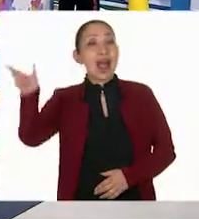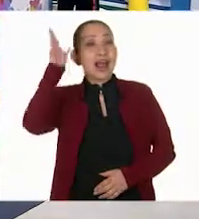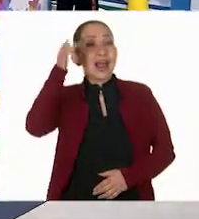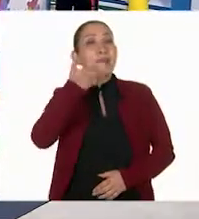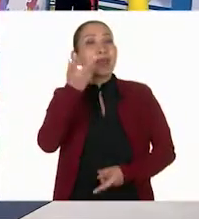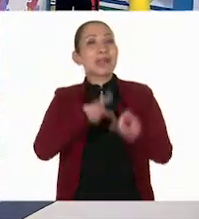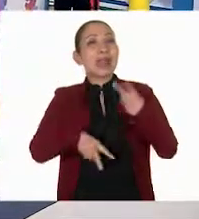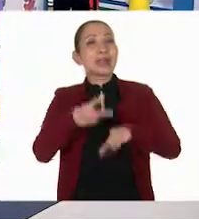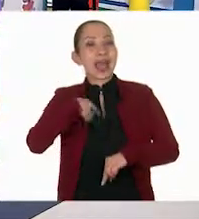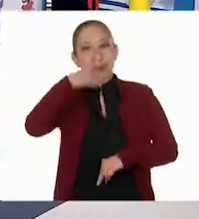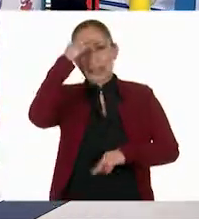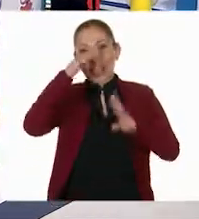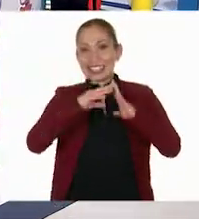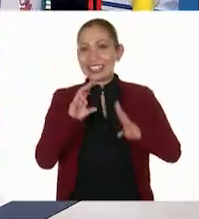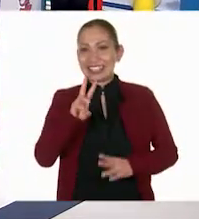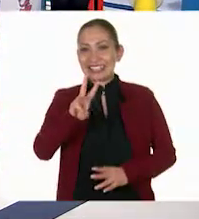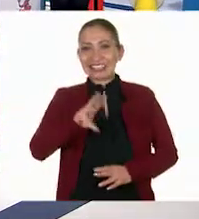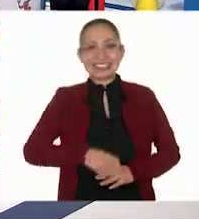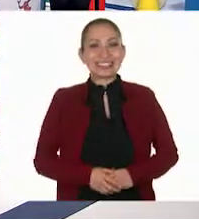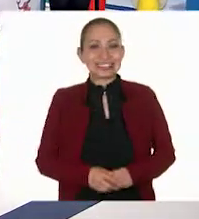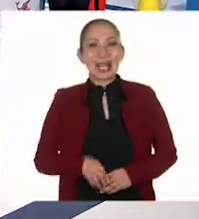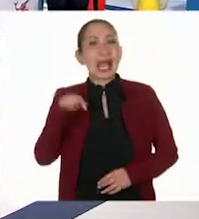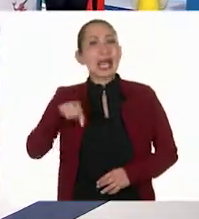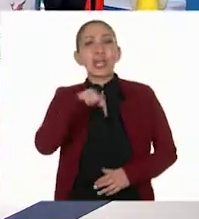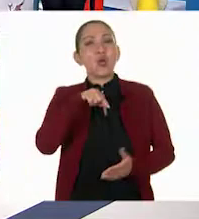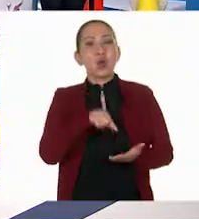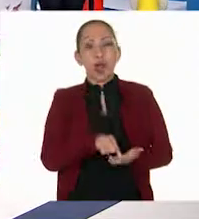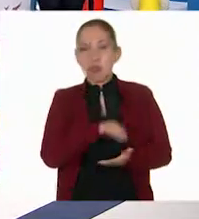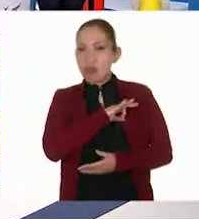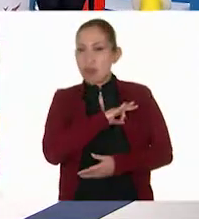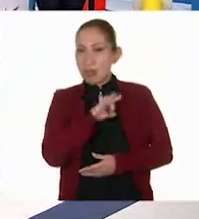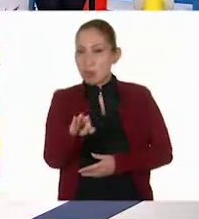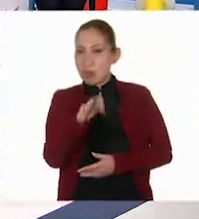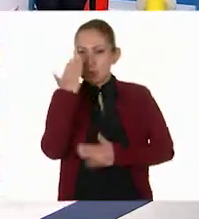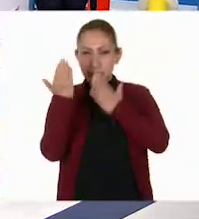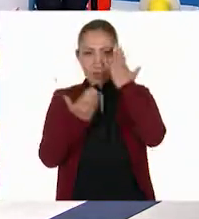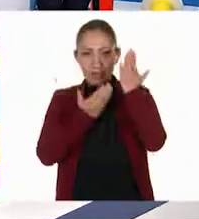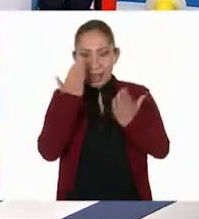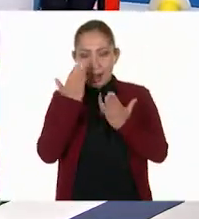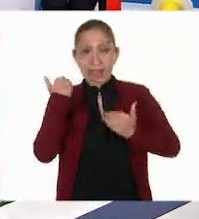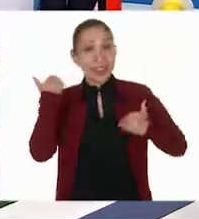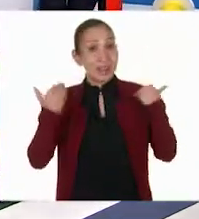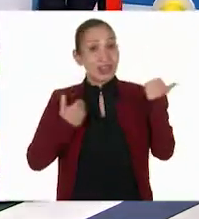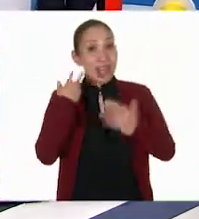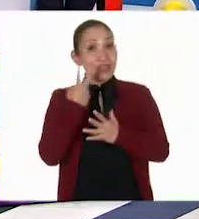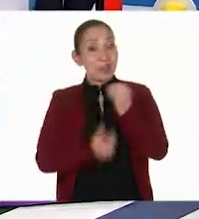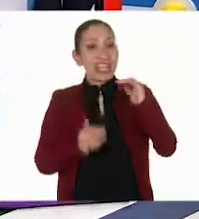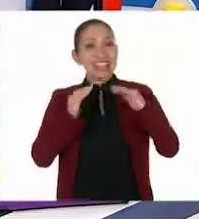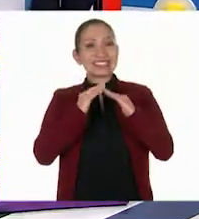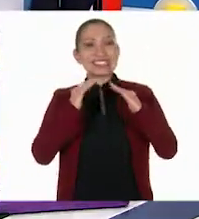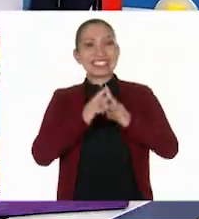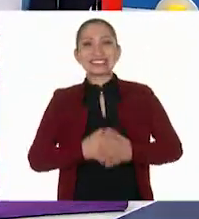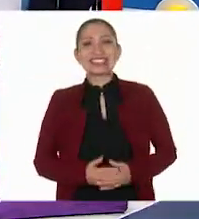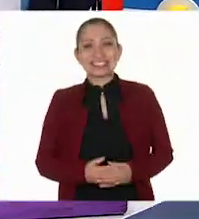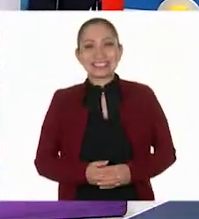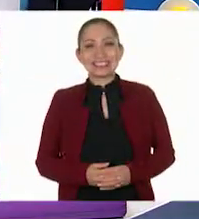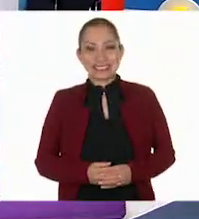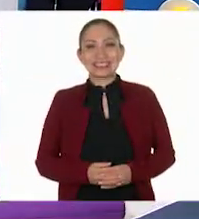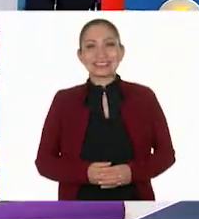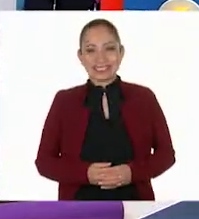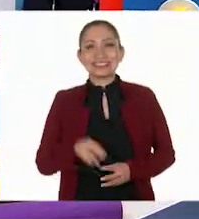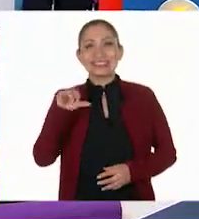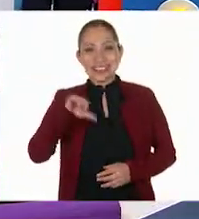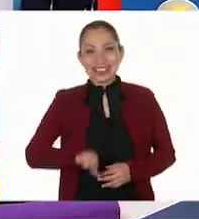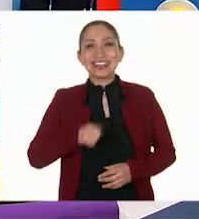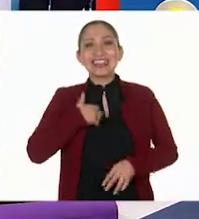les damos la bienvenida a Aprende en Casa 3, un espacio en el que vamos a poder estudiar y divertirnos desde nuestros hogares. Y el día de